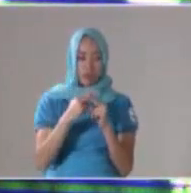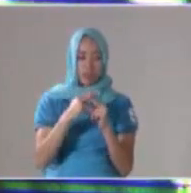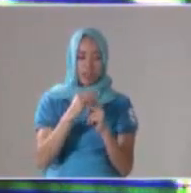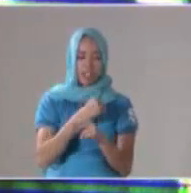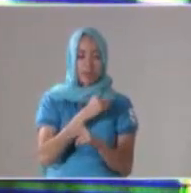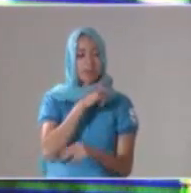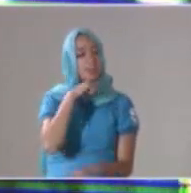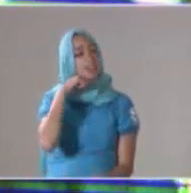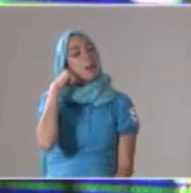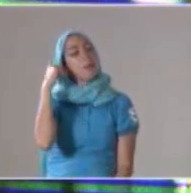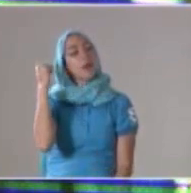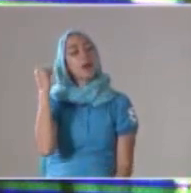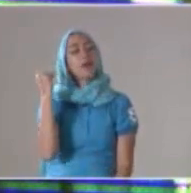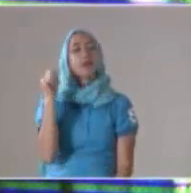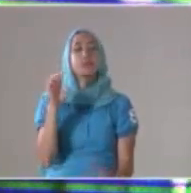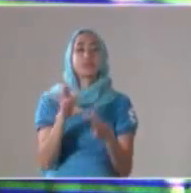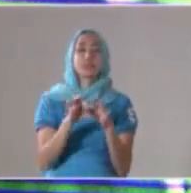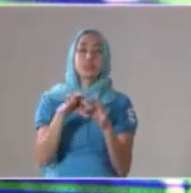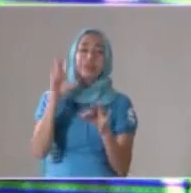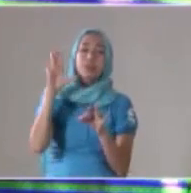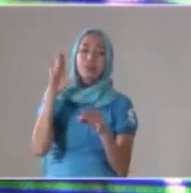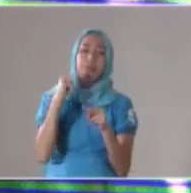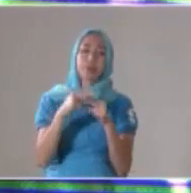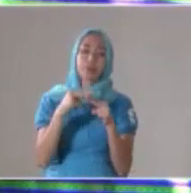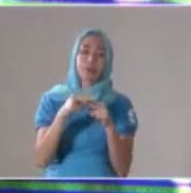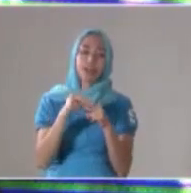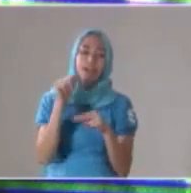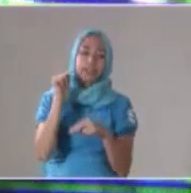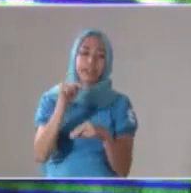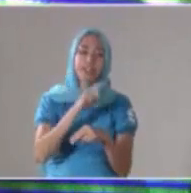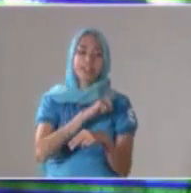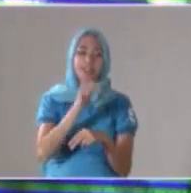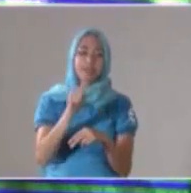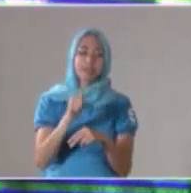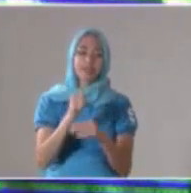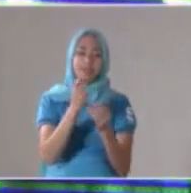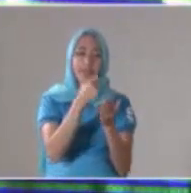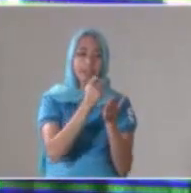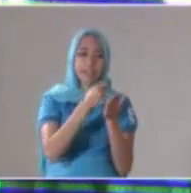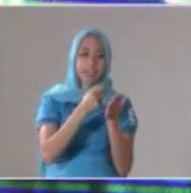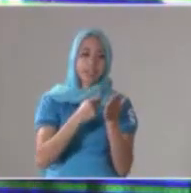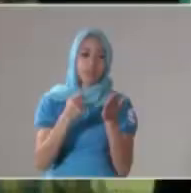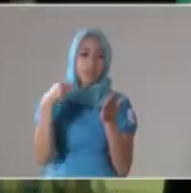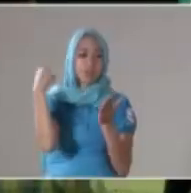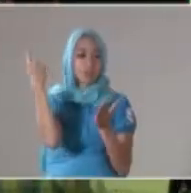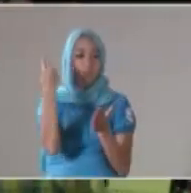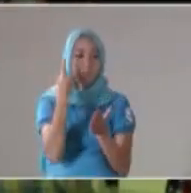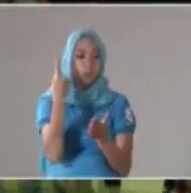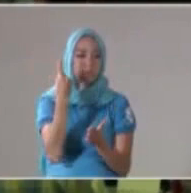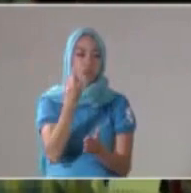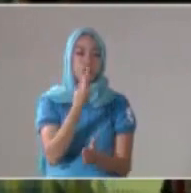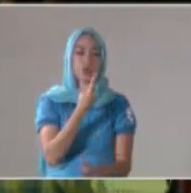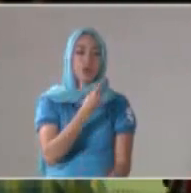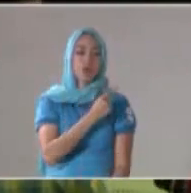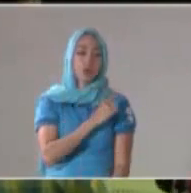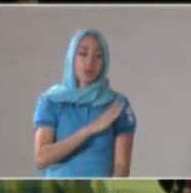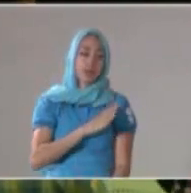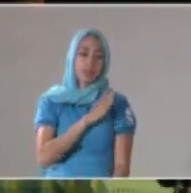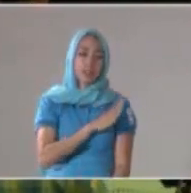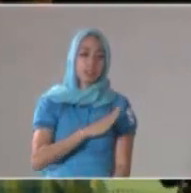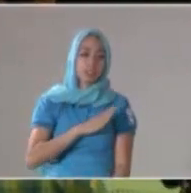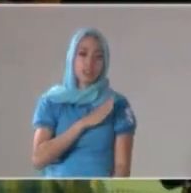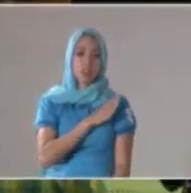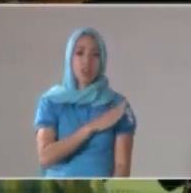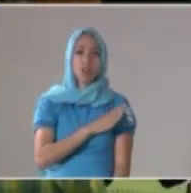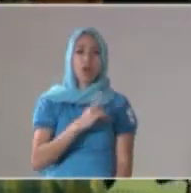nombre. Ahí está escrito todos los beneficios. Pero nosotros